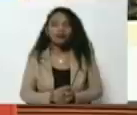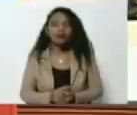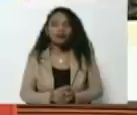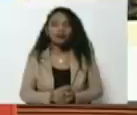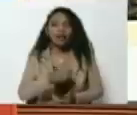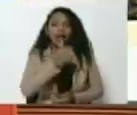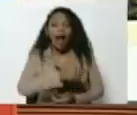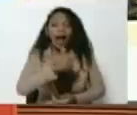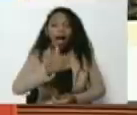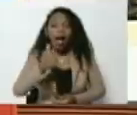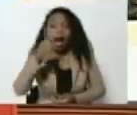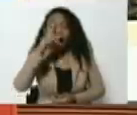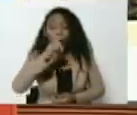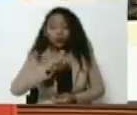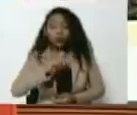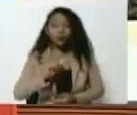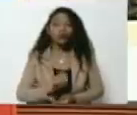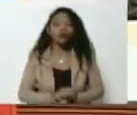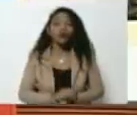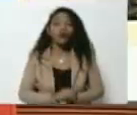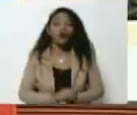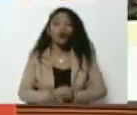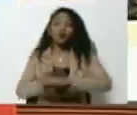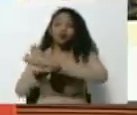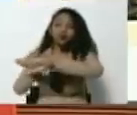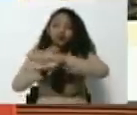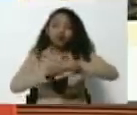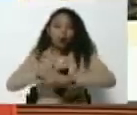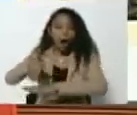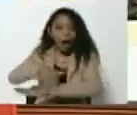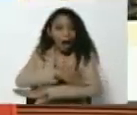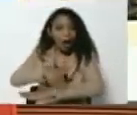Cada año nos citamos en las calles.